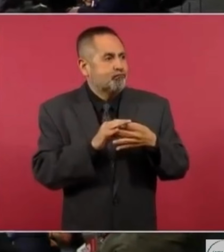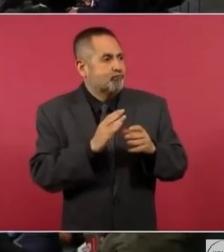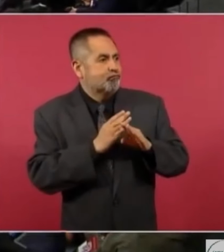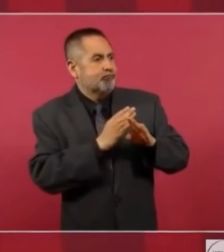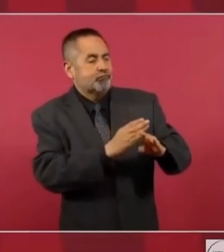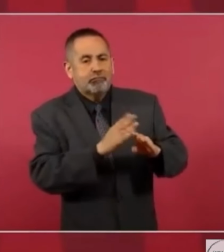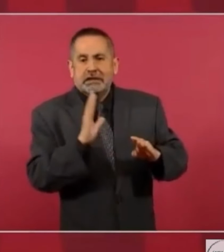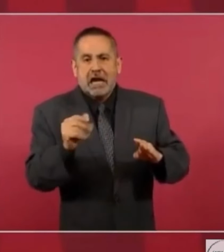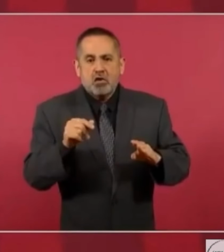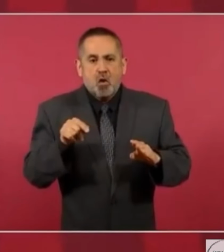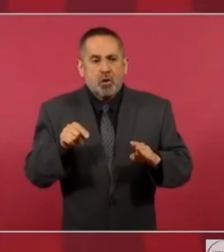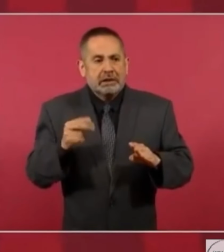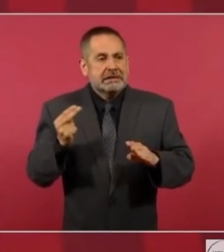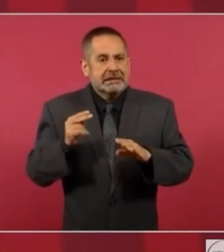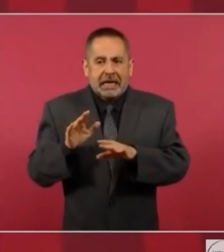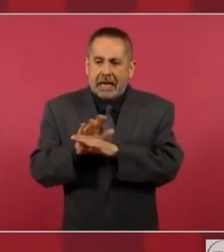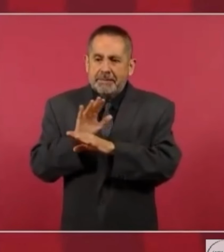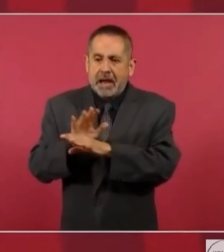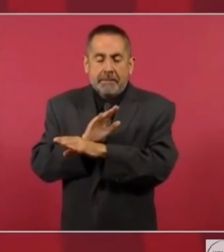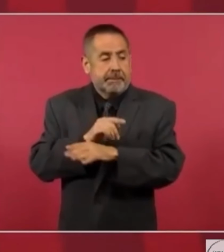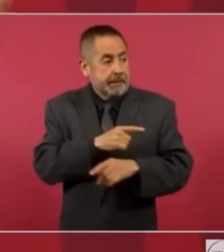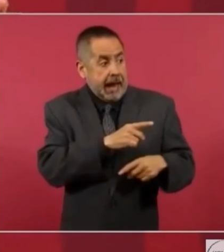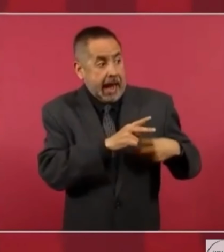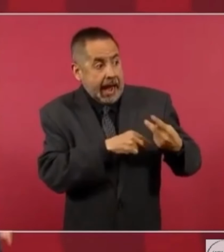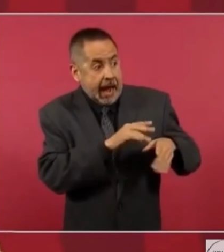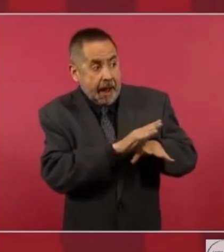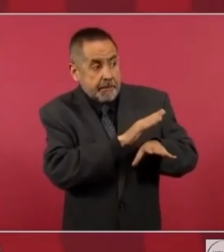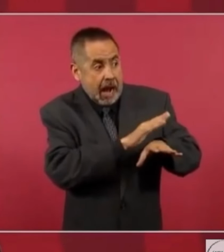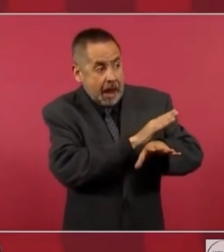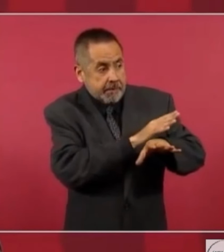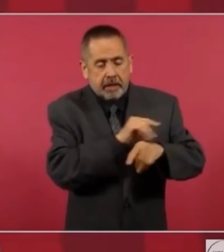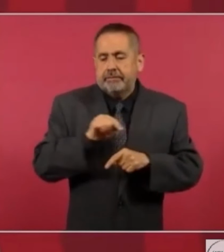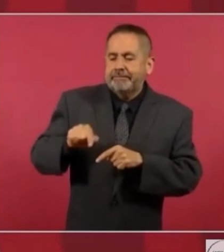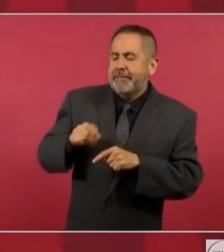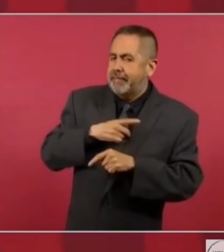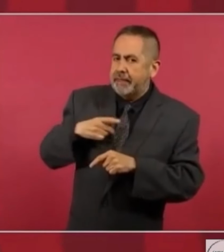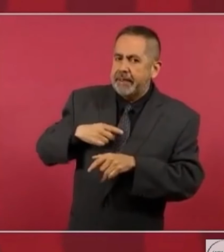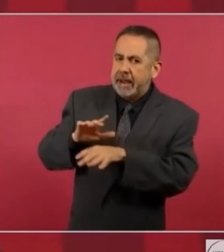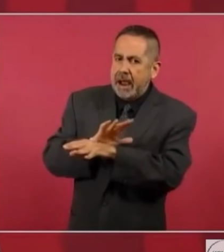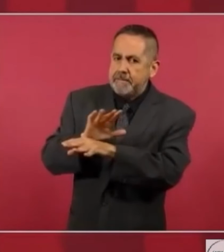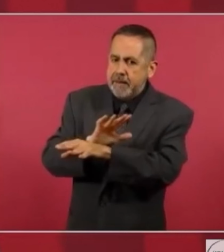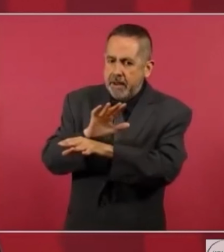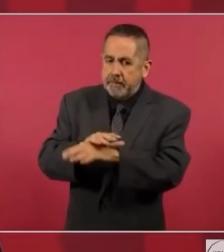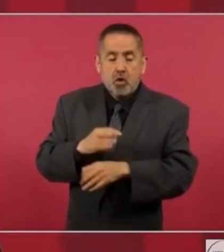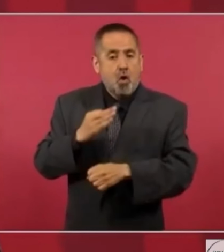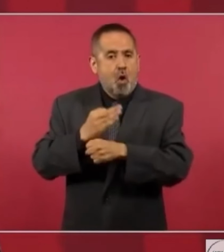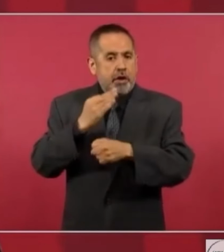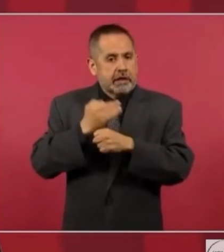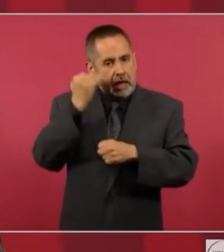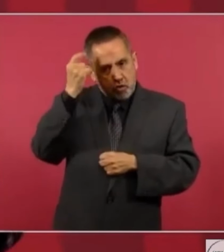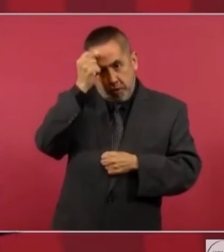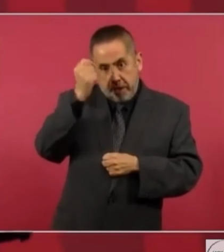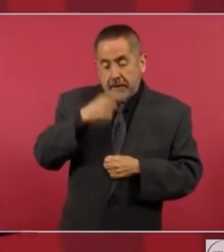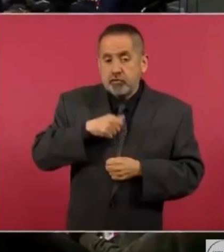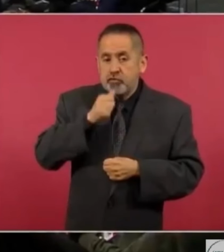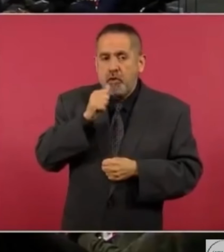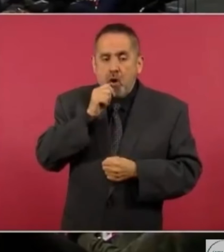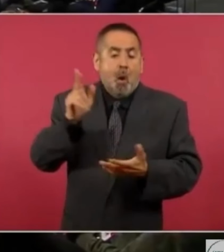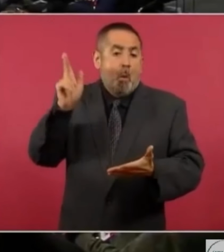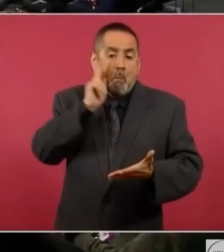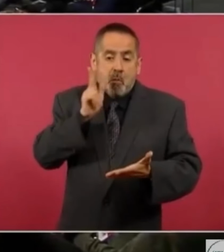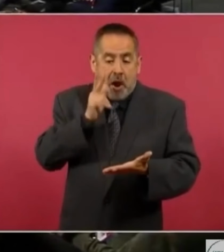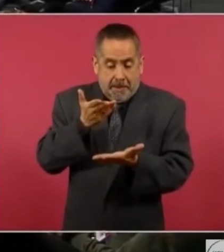protección adecuada. Ahora, hasta el momento esto está en un planteamiento teórico. No se ha demostrado cuál